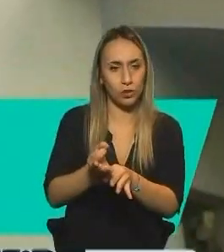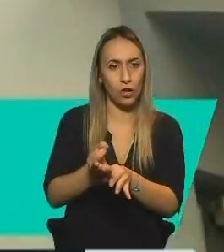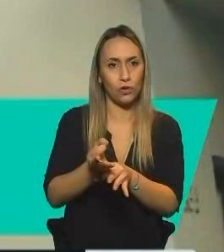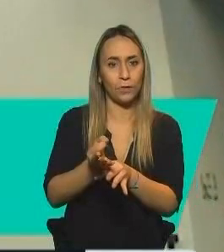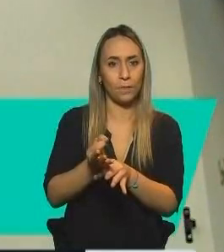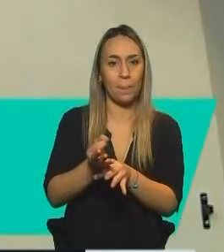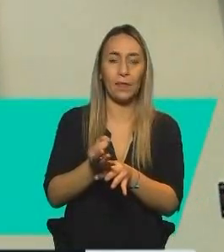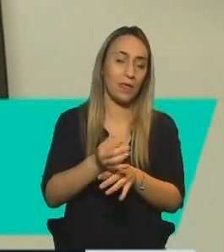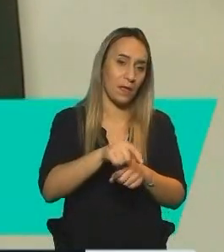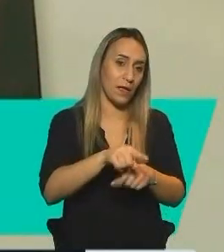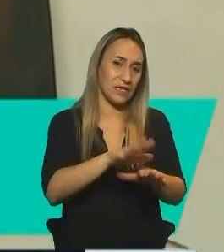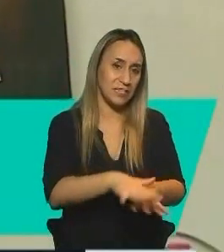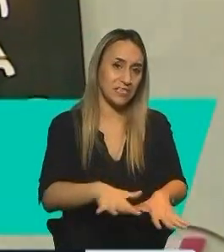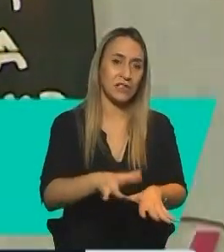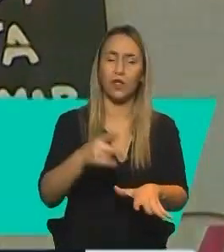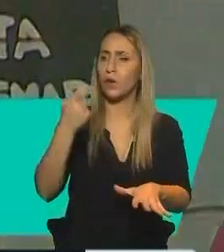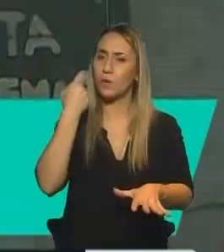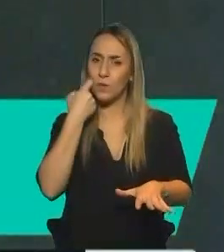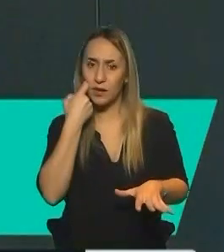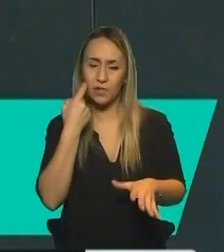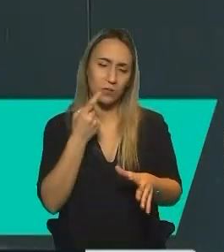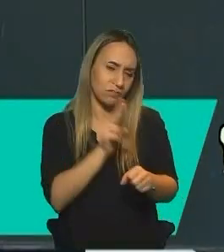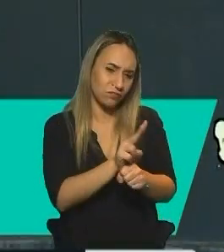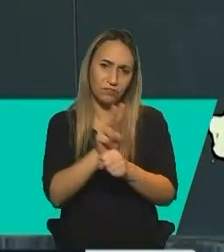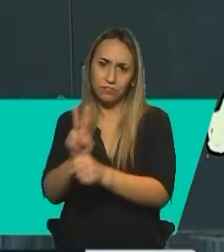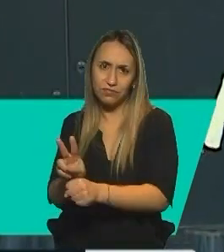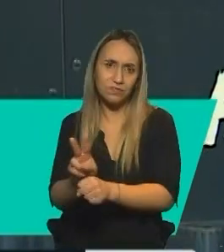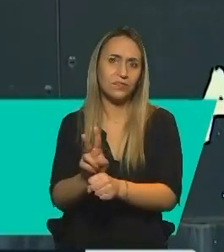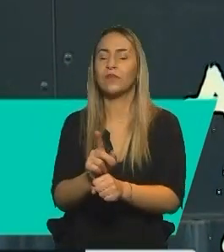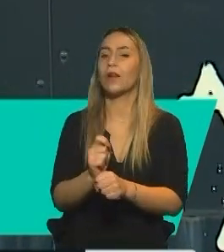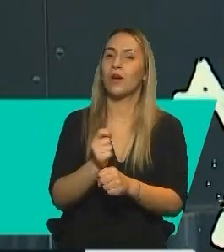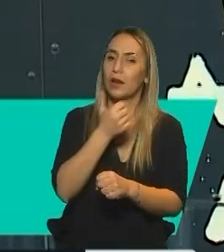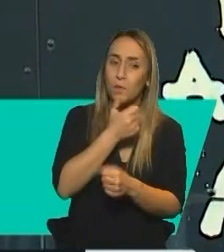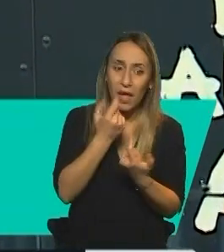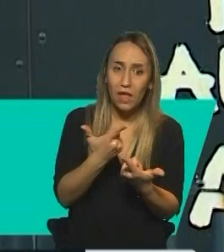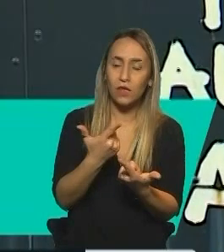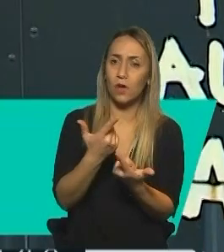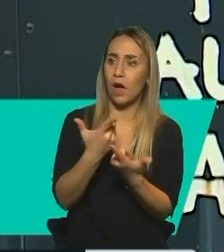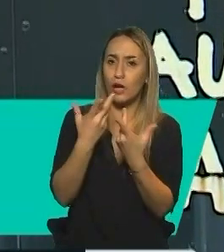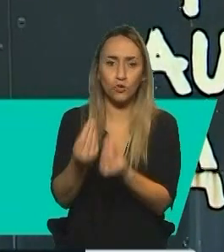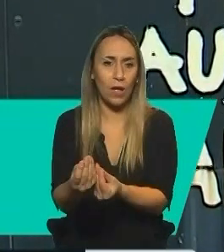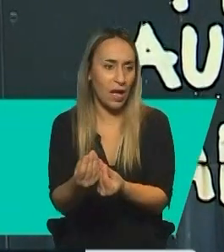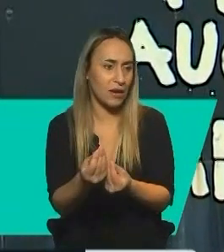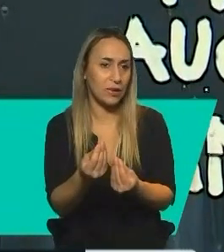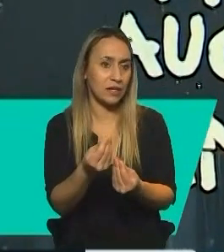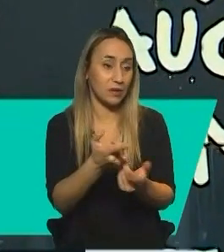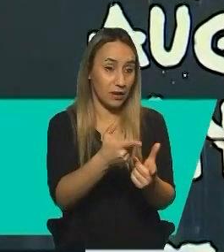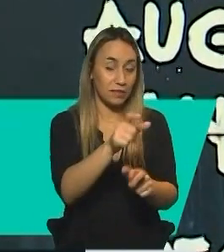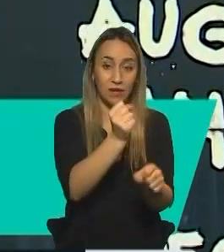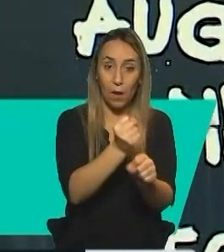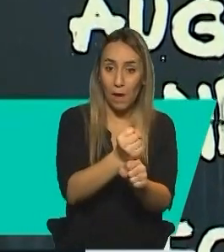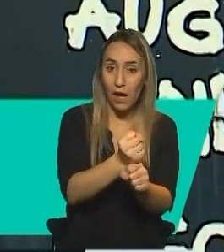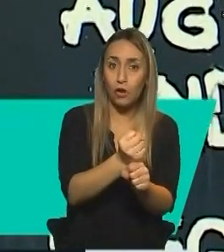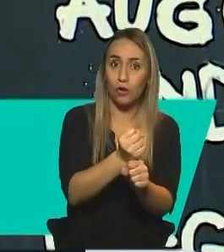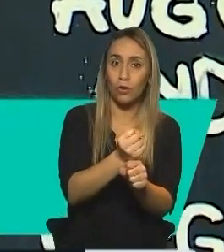primera infancia, de la vejez, de dar remedio, de dar una mano, de encontrar trabajo a quien necesita. Son